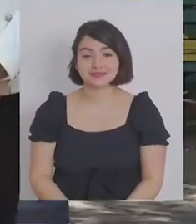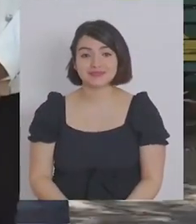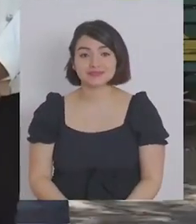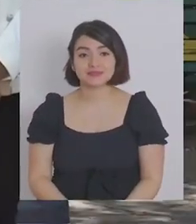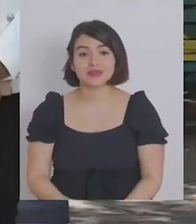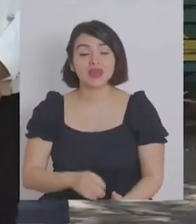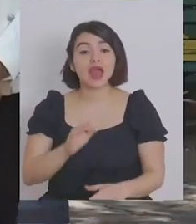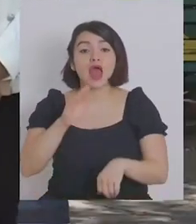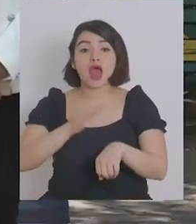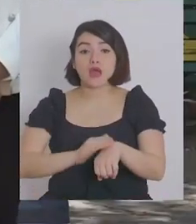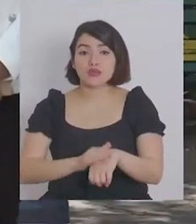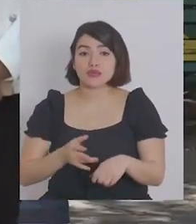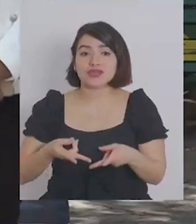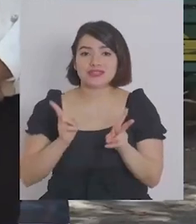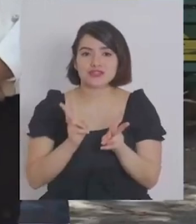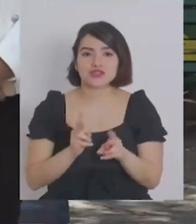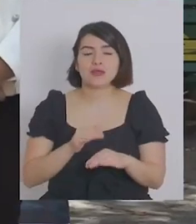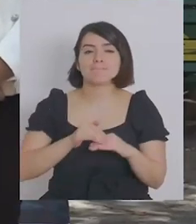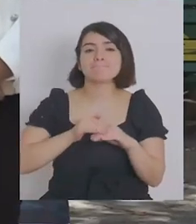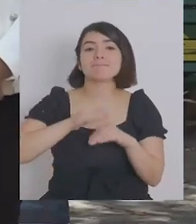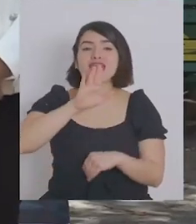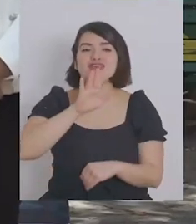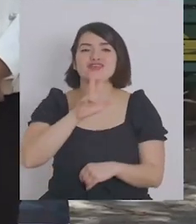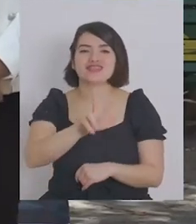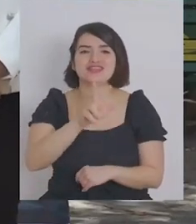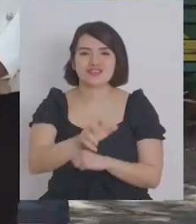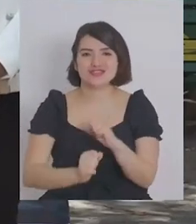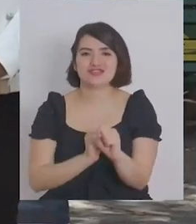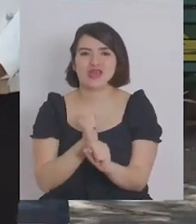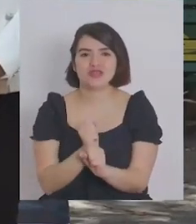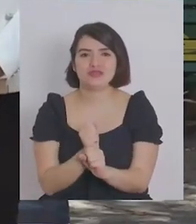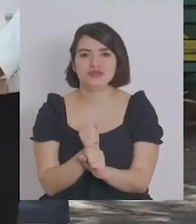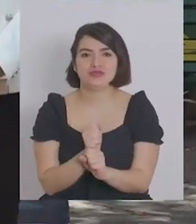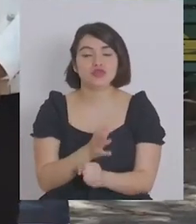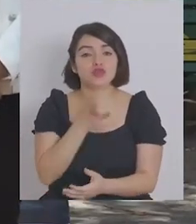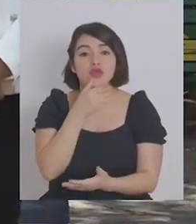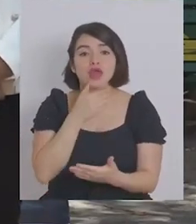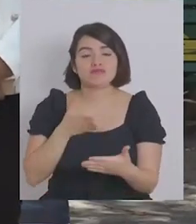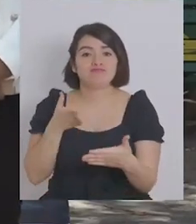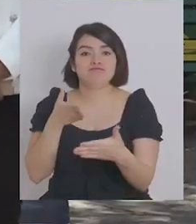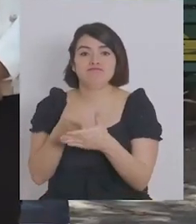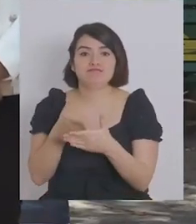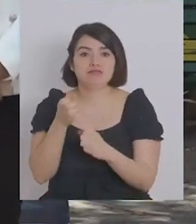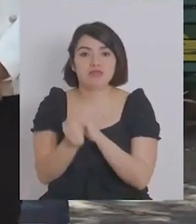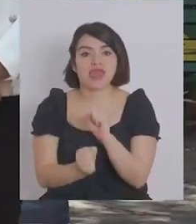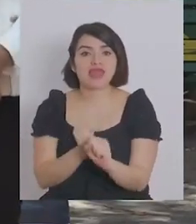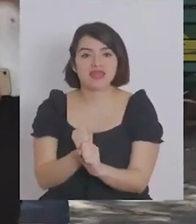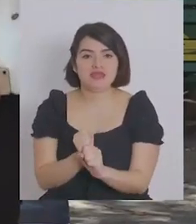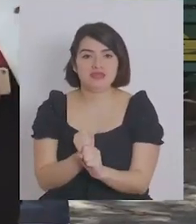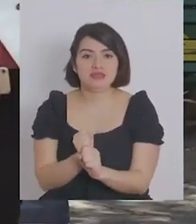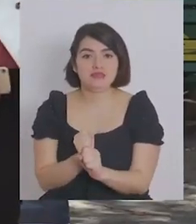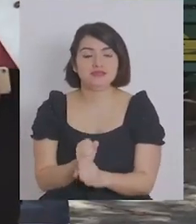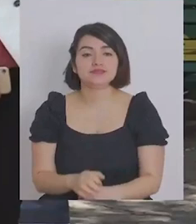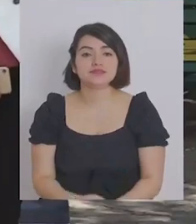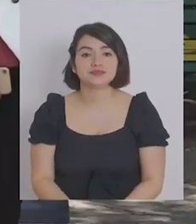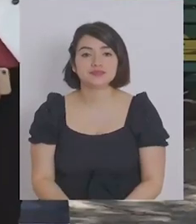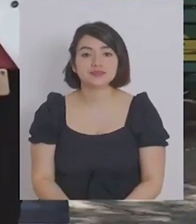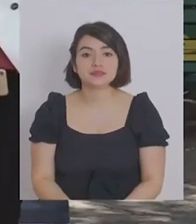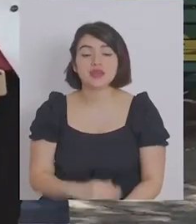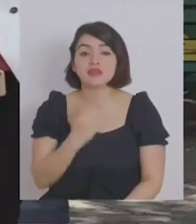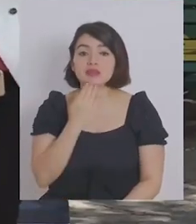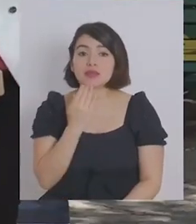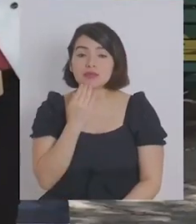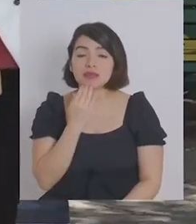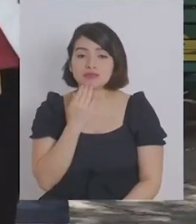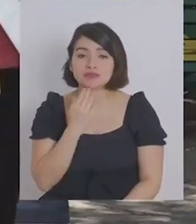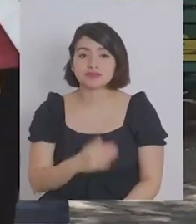autorización va a ser para mayor de 18 años es decir no va a tener un tope de edad ya que es la pregunta que hay que aclarar y dado eso